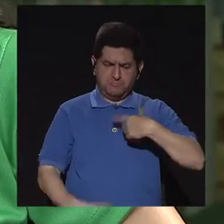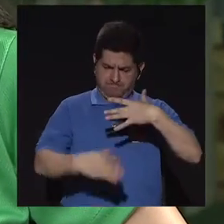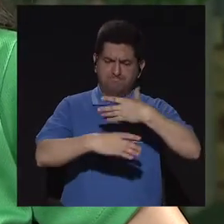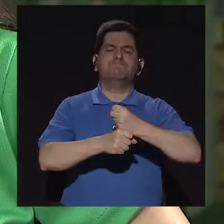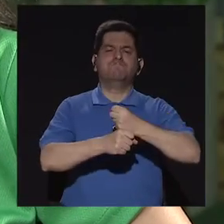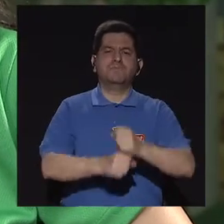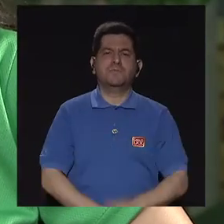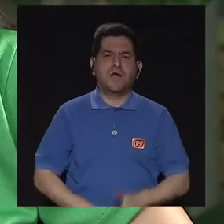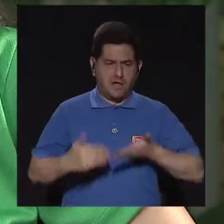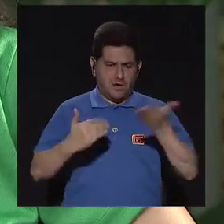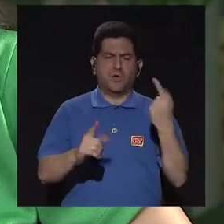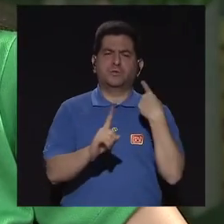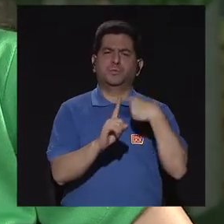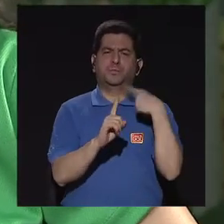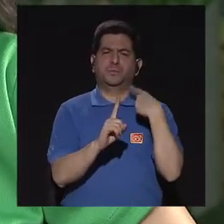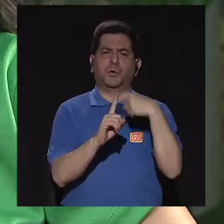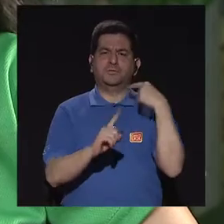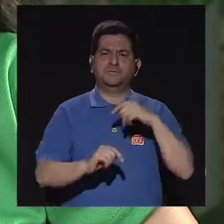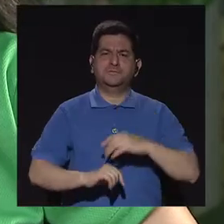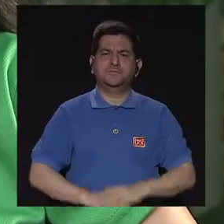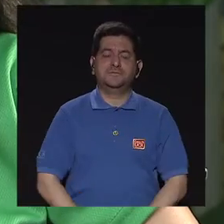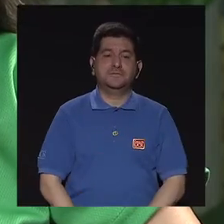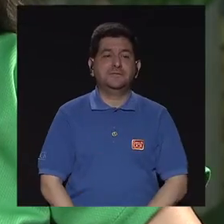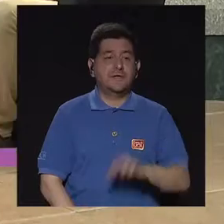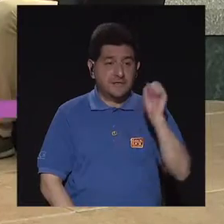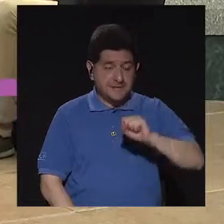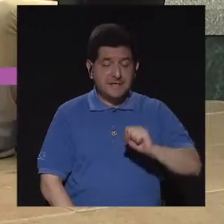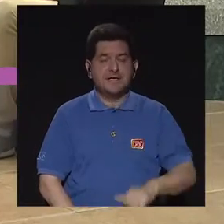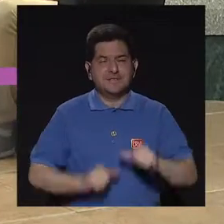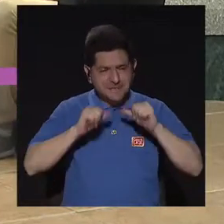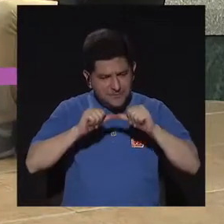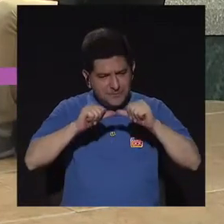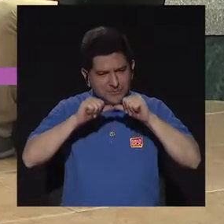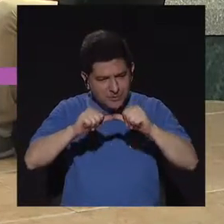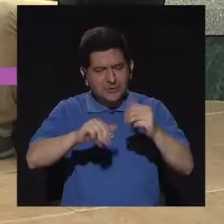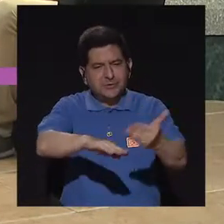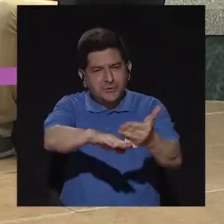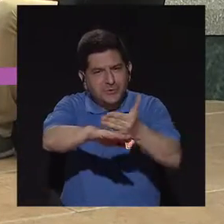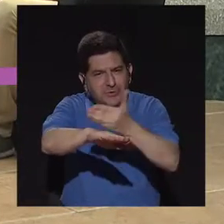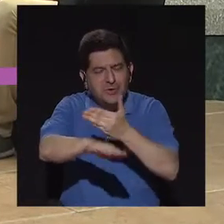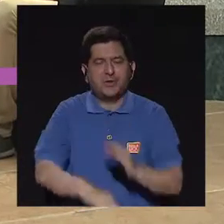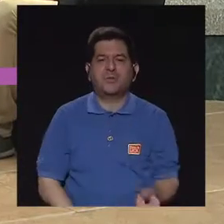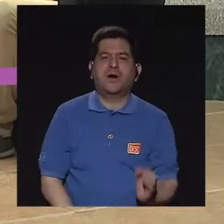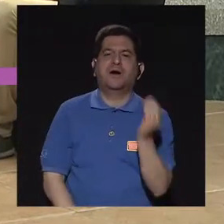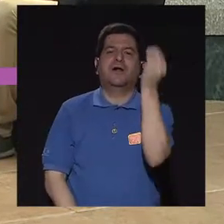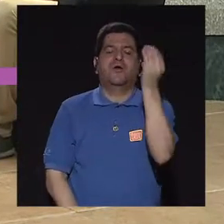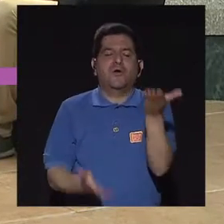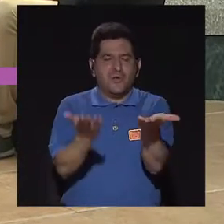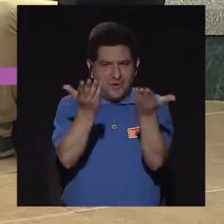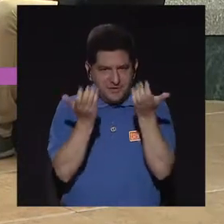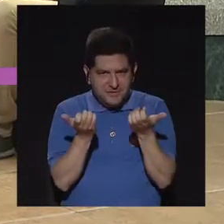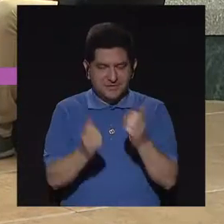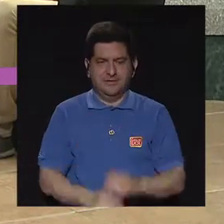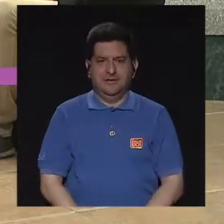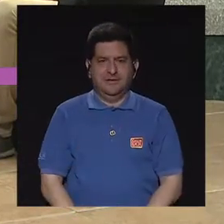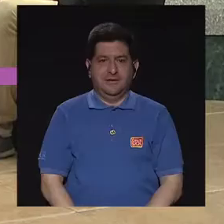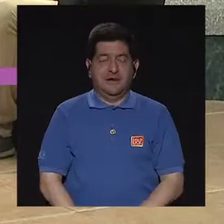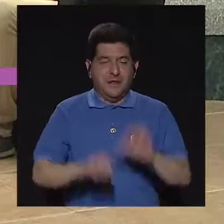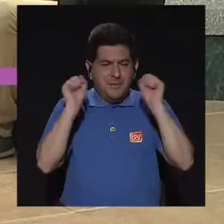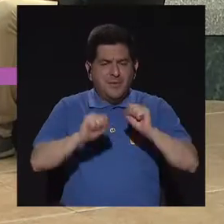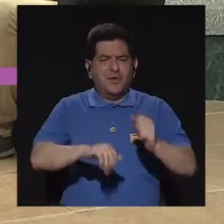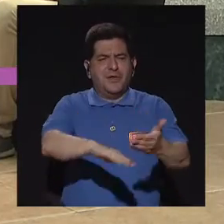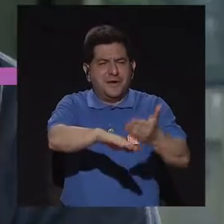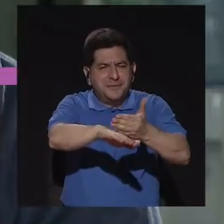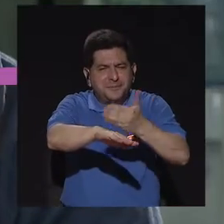que yo logré y que sean cosas positivas. Sí, salir adelante. Creo que es lo que los jóvenes queremos más, es como lograr